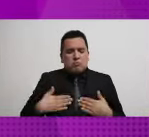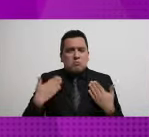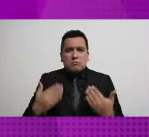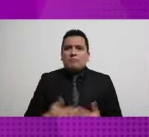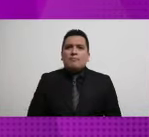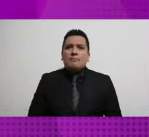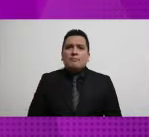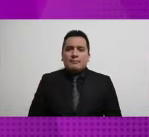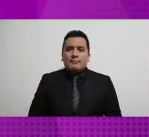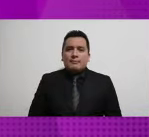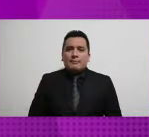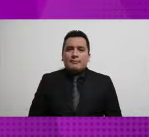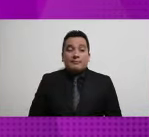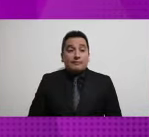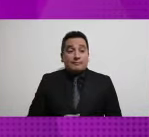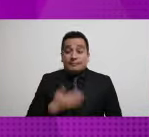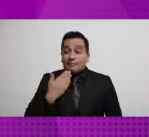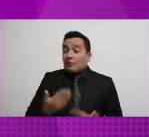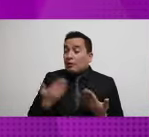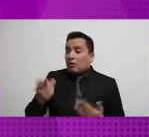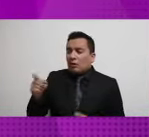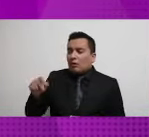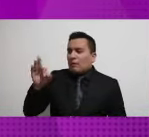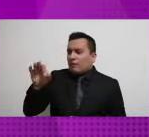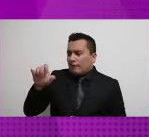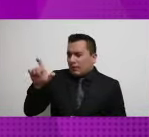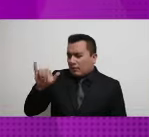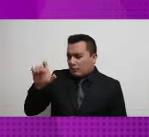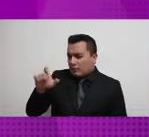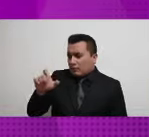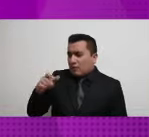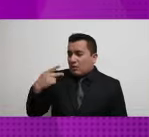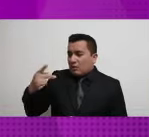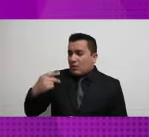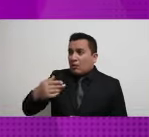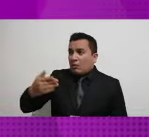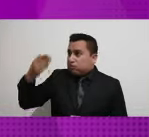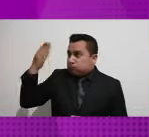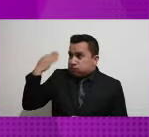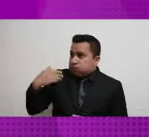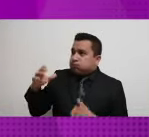sentido. Don Félix Picasso, tiene usted muchas